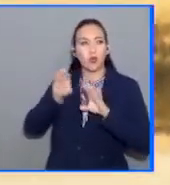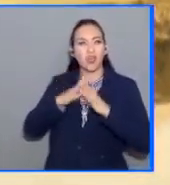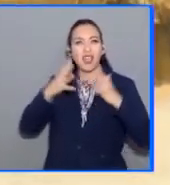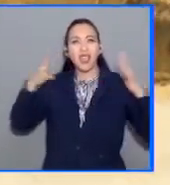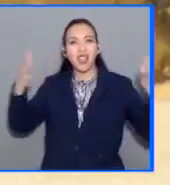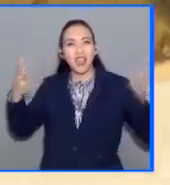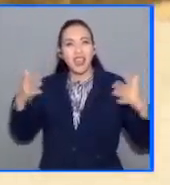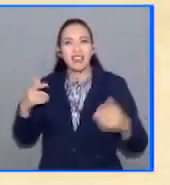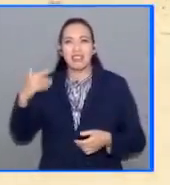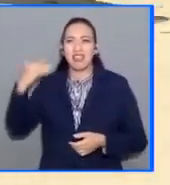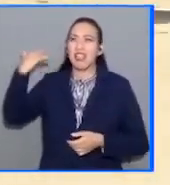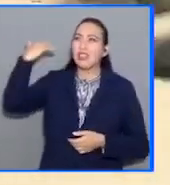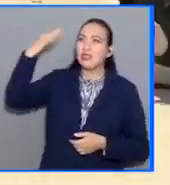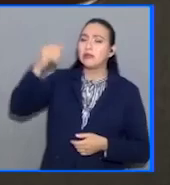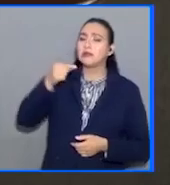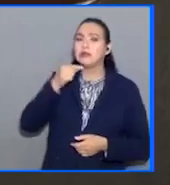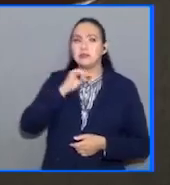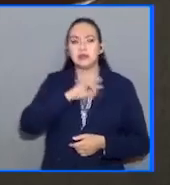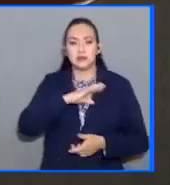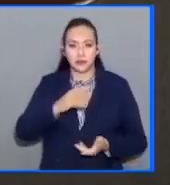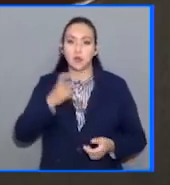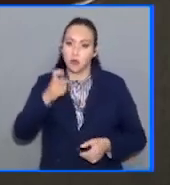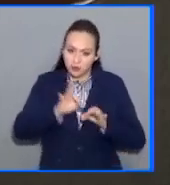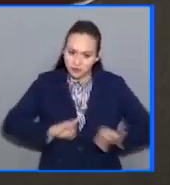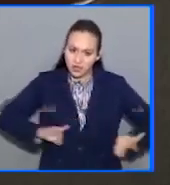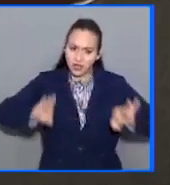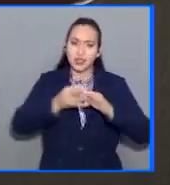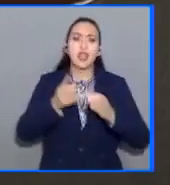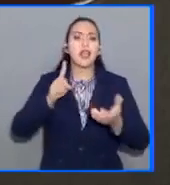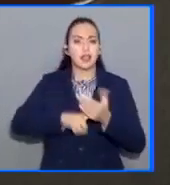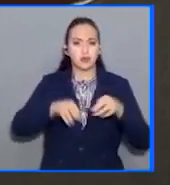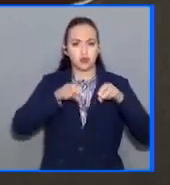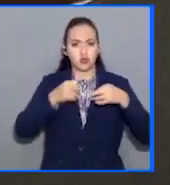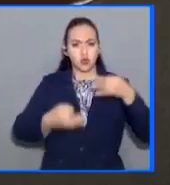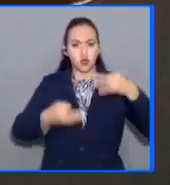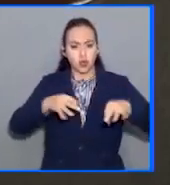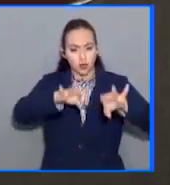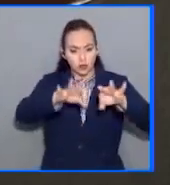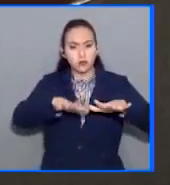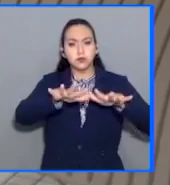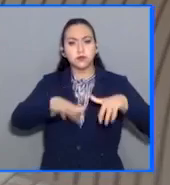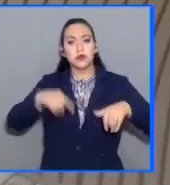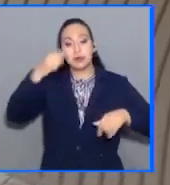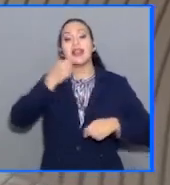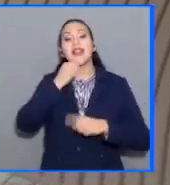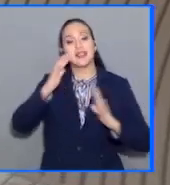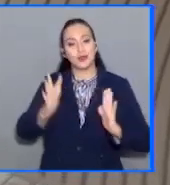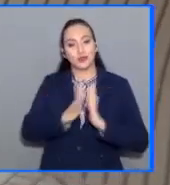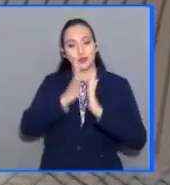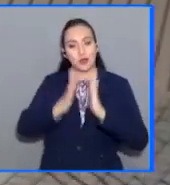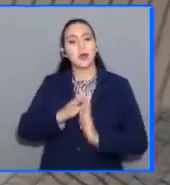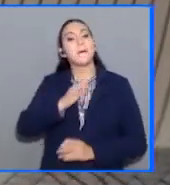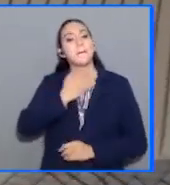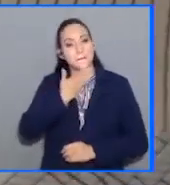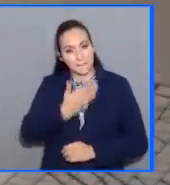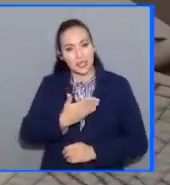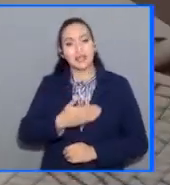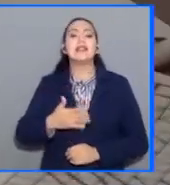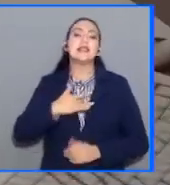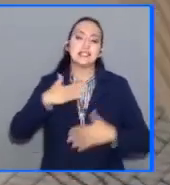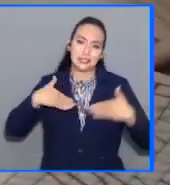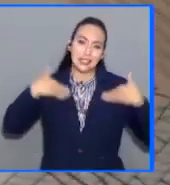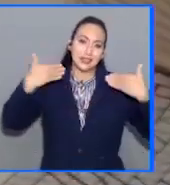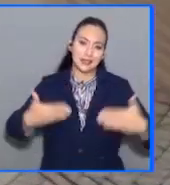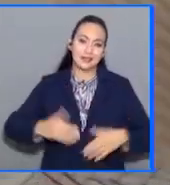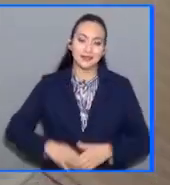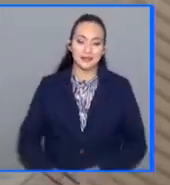los mecanismos y buenas prácticas para acompañar su participación. Para el canal del Poder Judicial de la Federación,